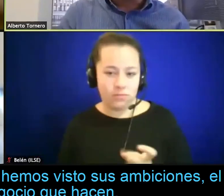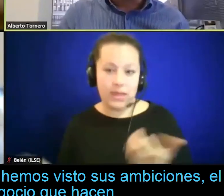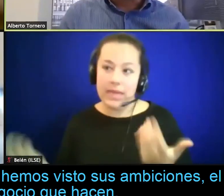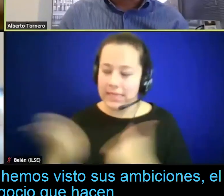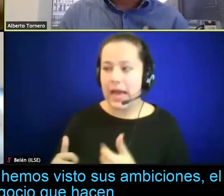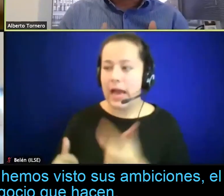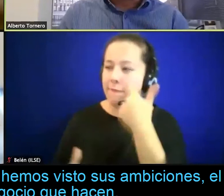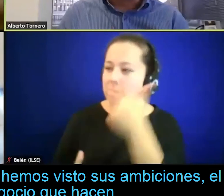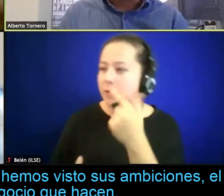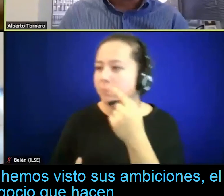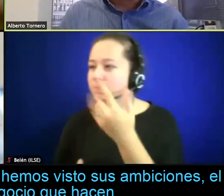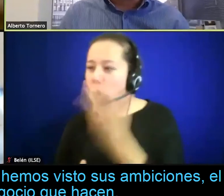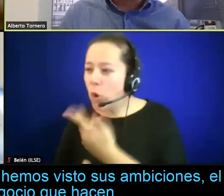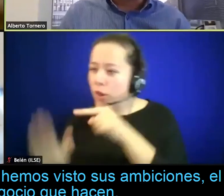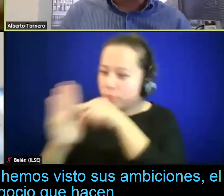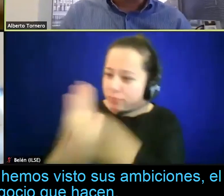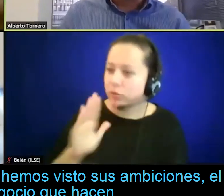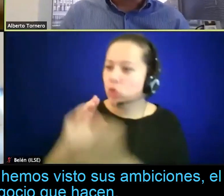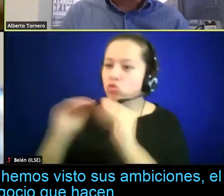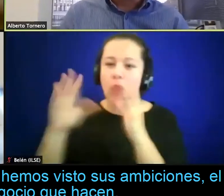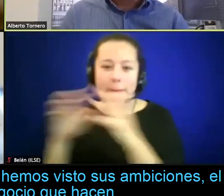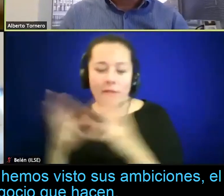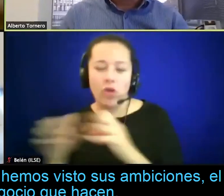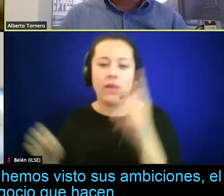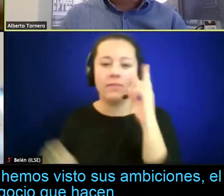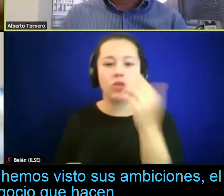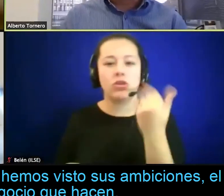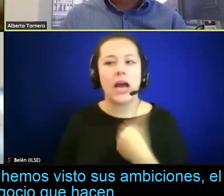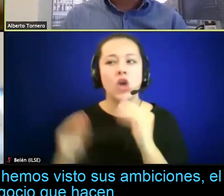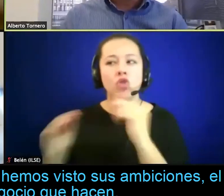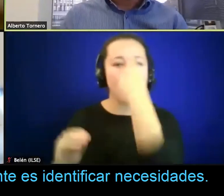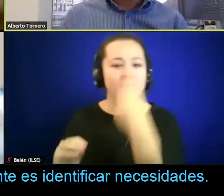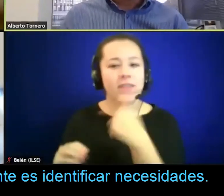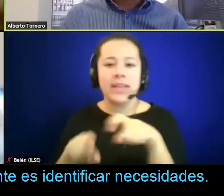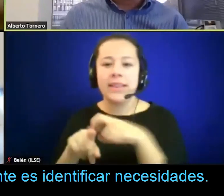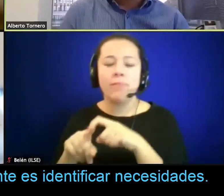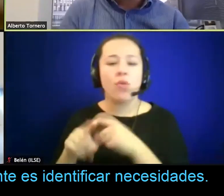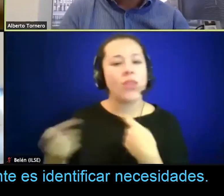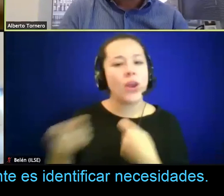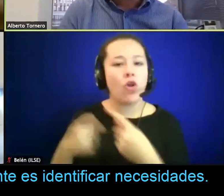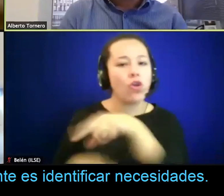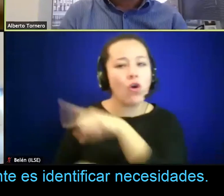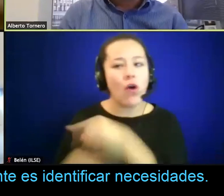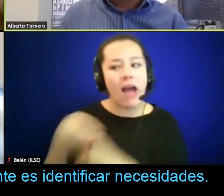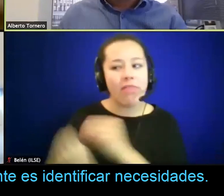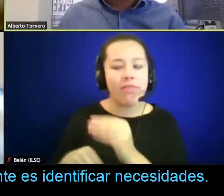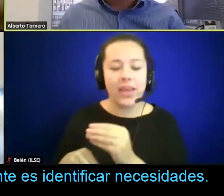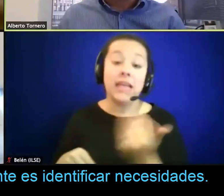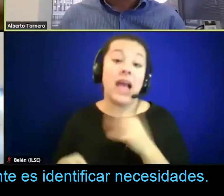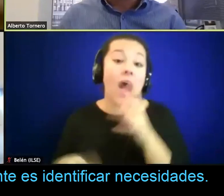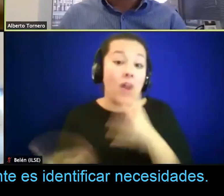sus ambiciones, el perfil, el tipo de negocio que hacen, lo que hacemos básicamente es